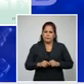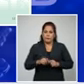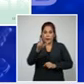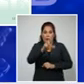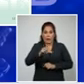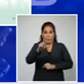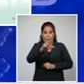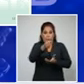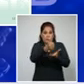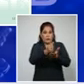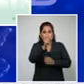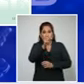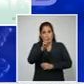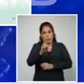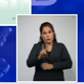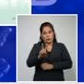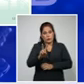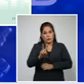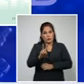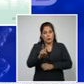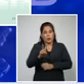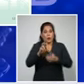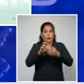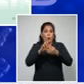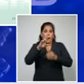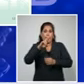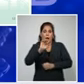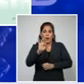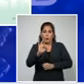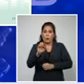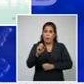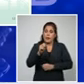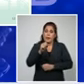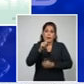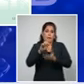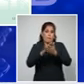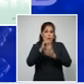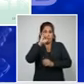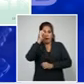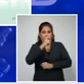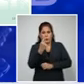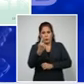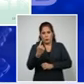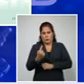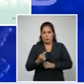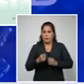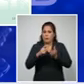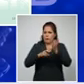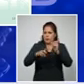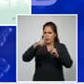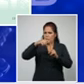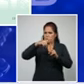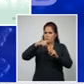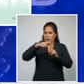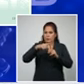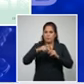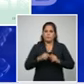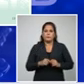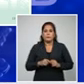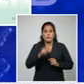municipio 12 y de Guaymaro y de Minas 1. Las Tunas confirma 16